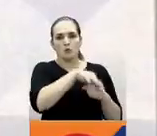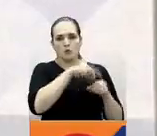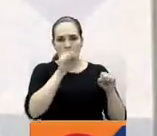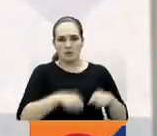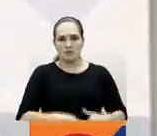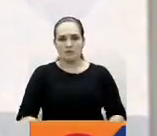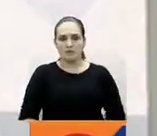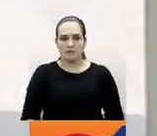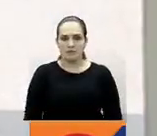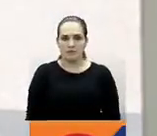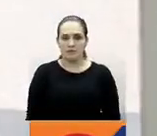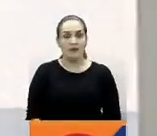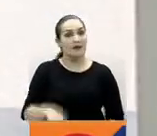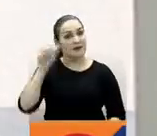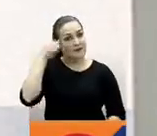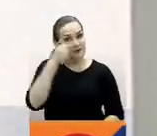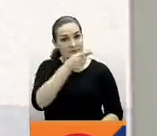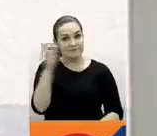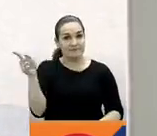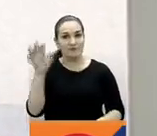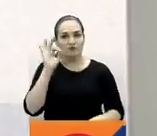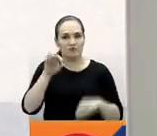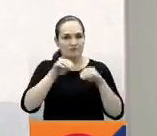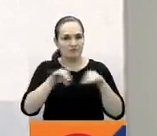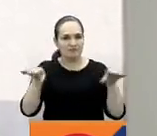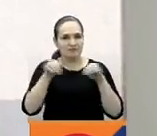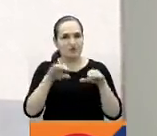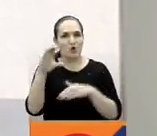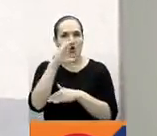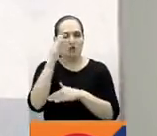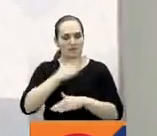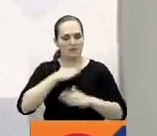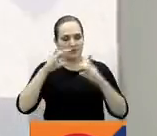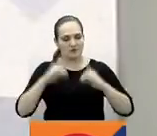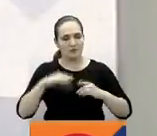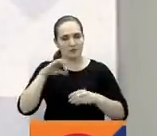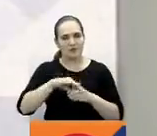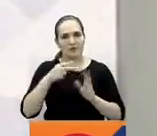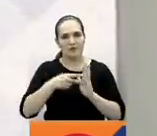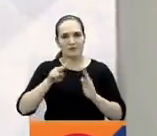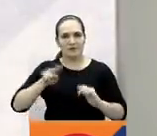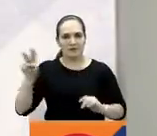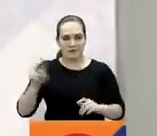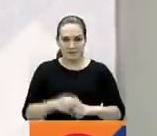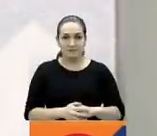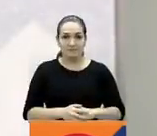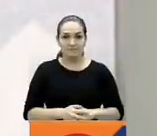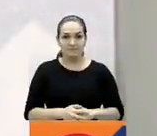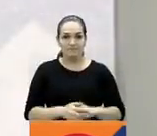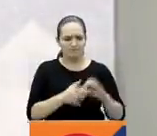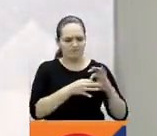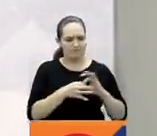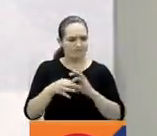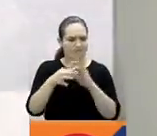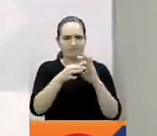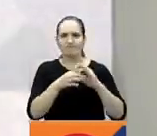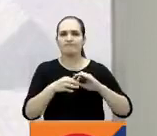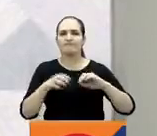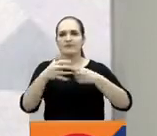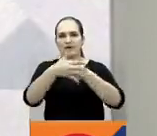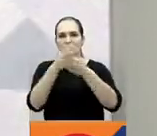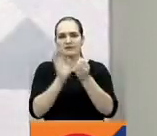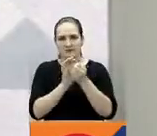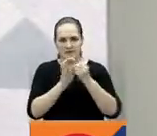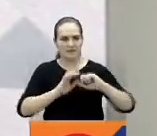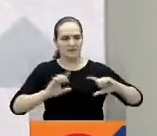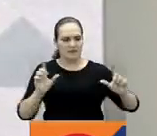votar. Recuerden, en todas nuestras emisiones estará Colombia Mi Elección 2022. Un gran despliegue del sistema de medios públicos